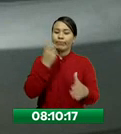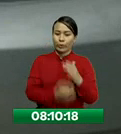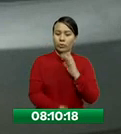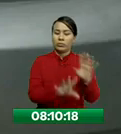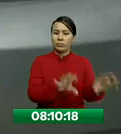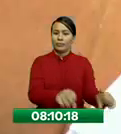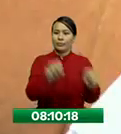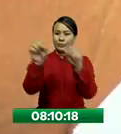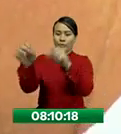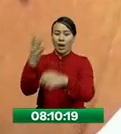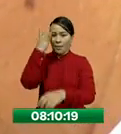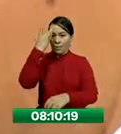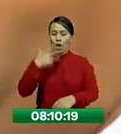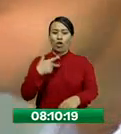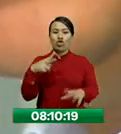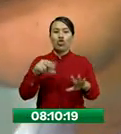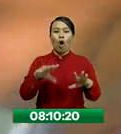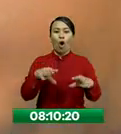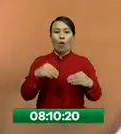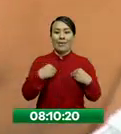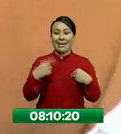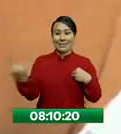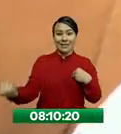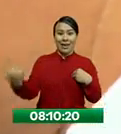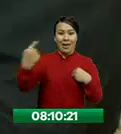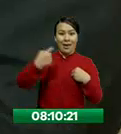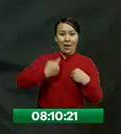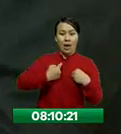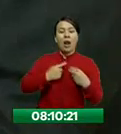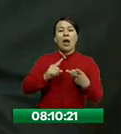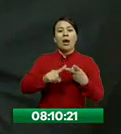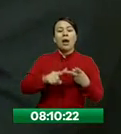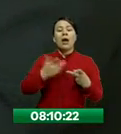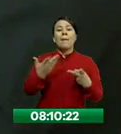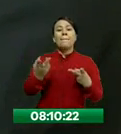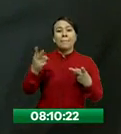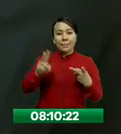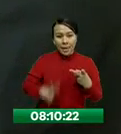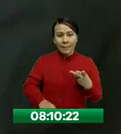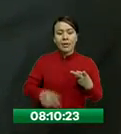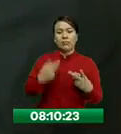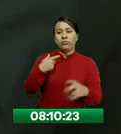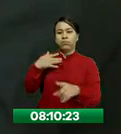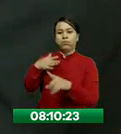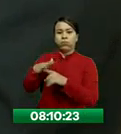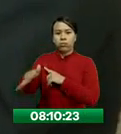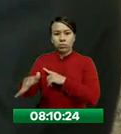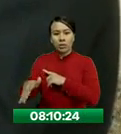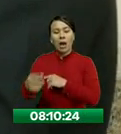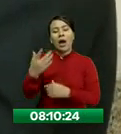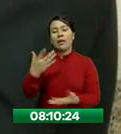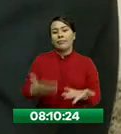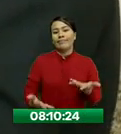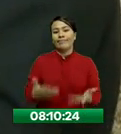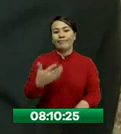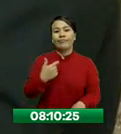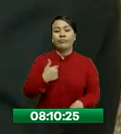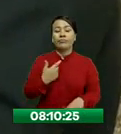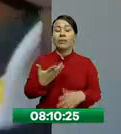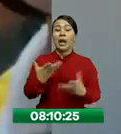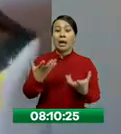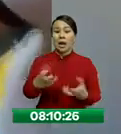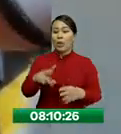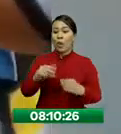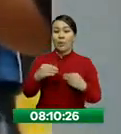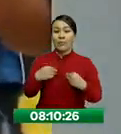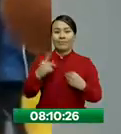delito de ataque y resistencia, que podría dejarlo desde 3 meses hasta 2 años en privación de libertad al momento